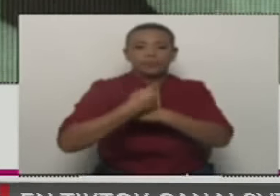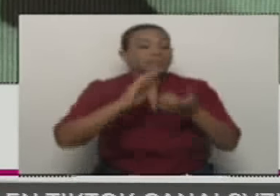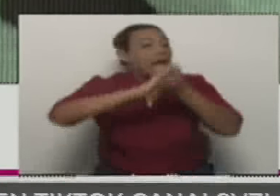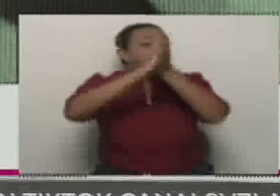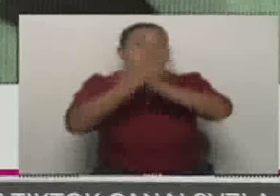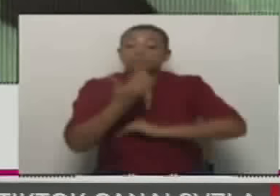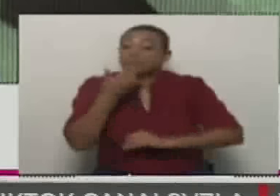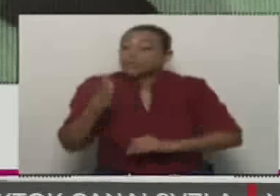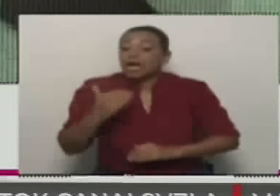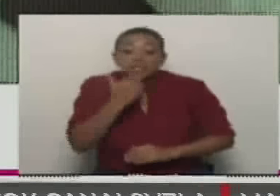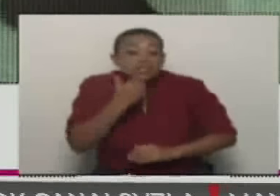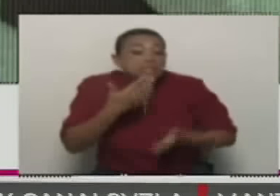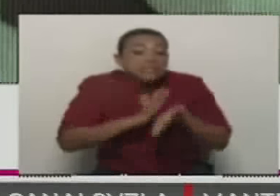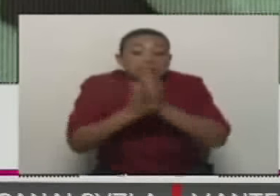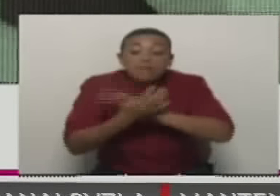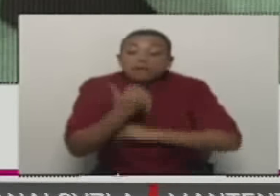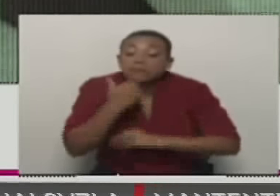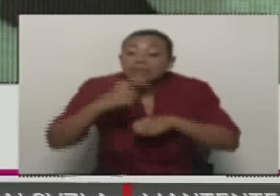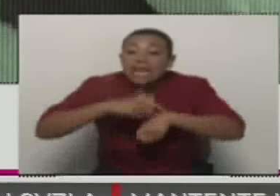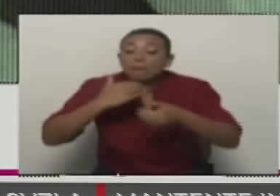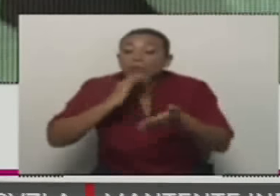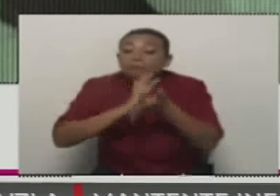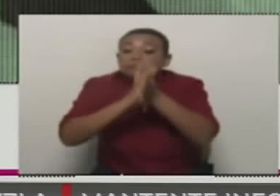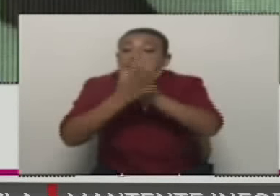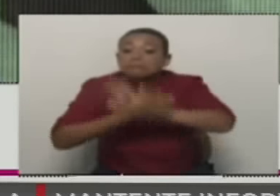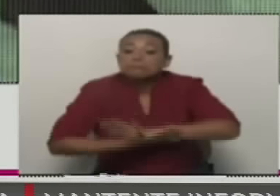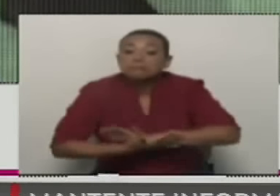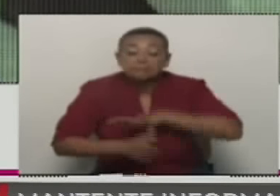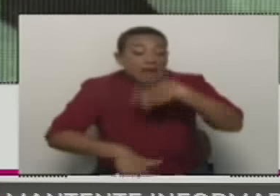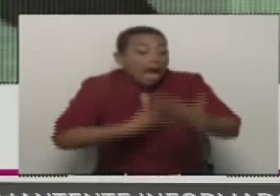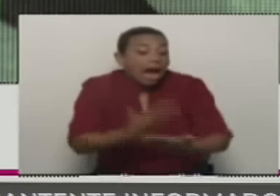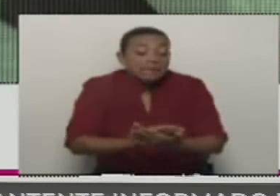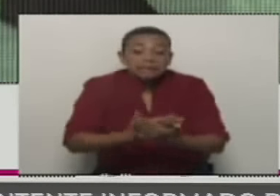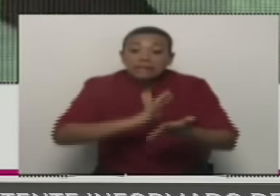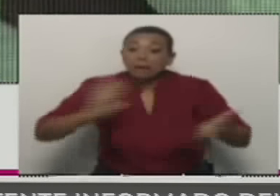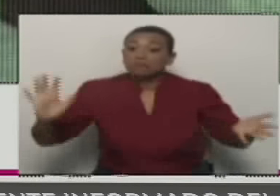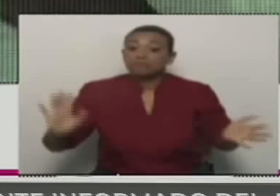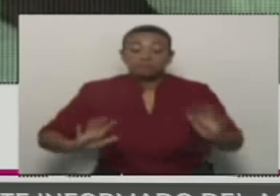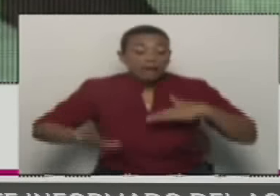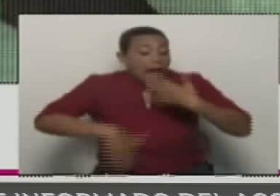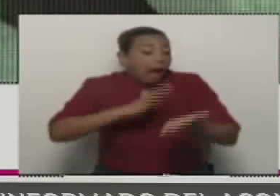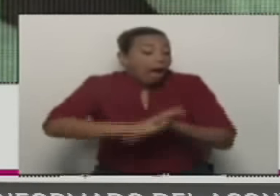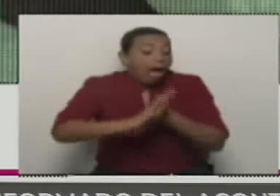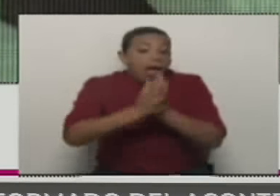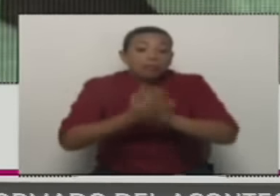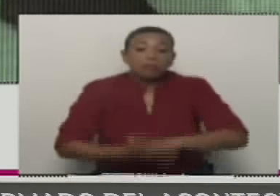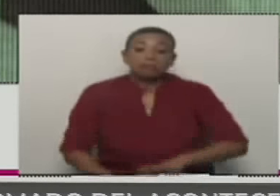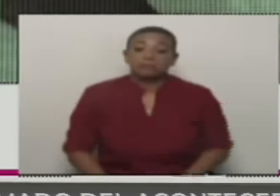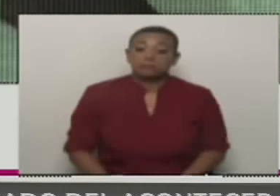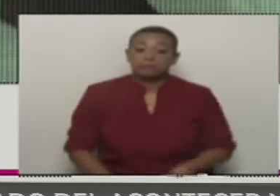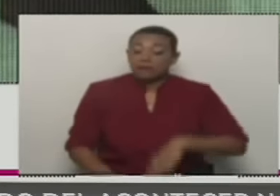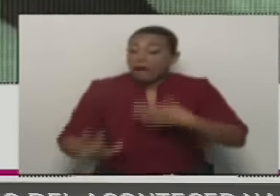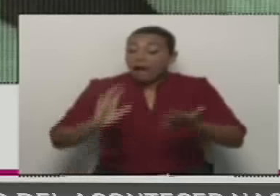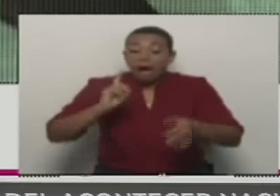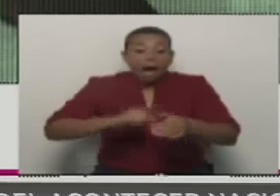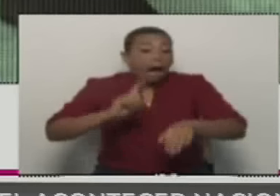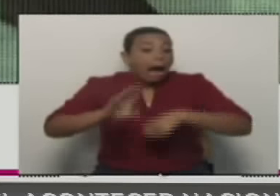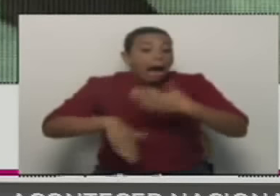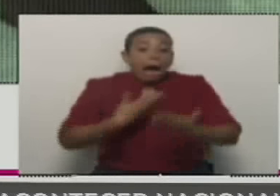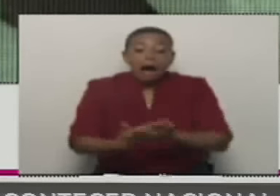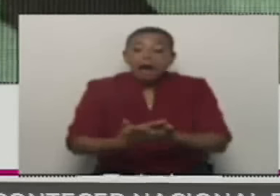Llegó el final. Hasta el final, dicen, llegó el final del tiempo de los